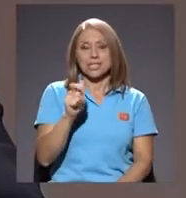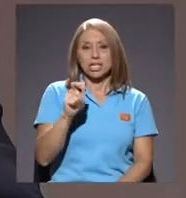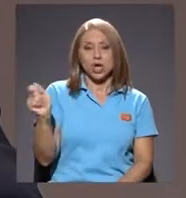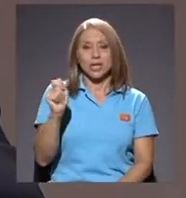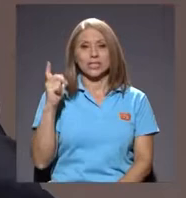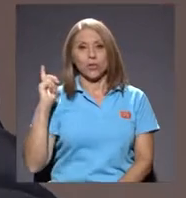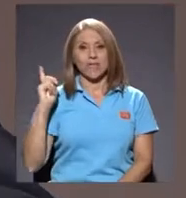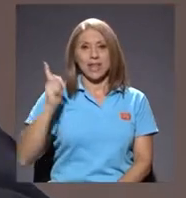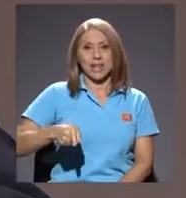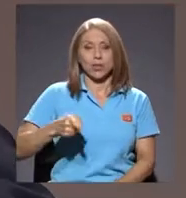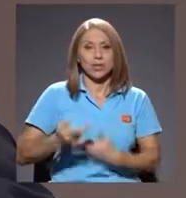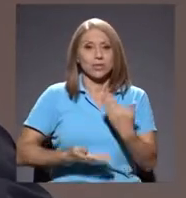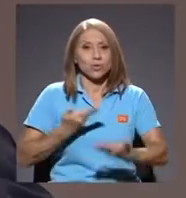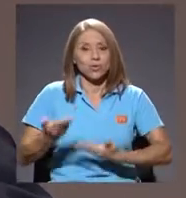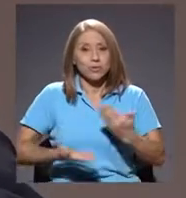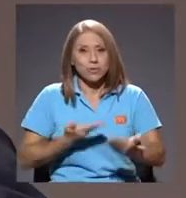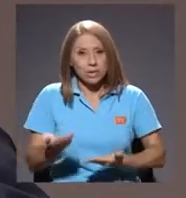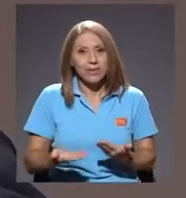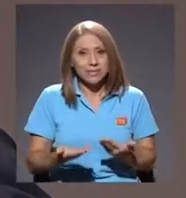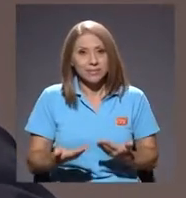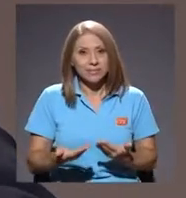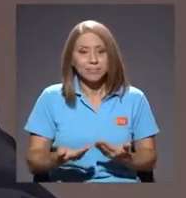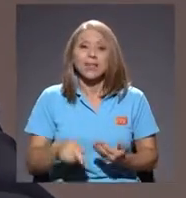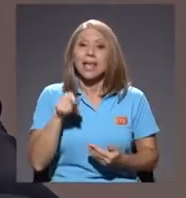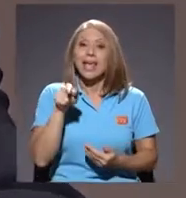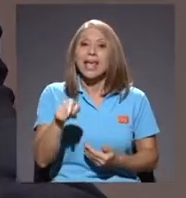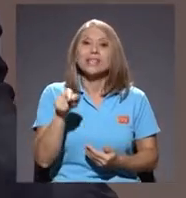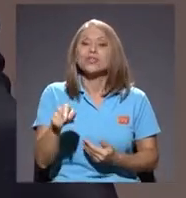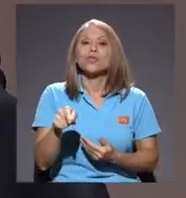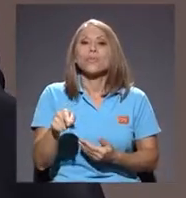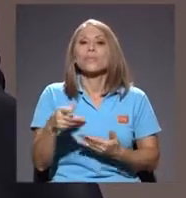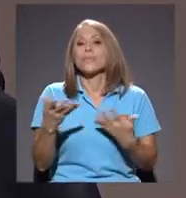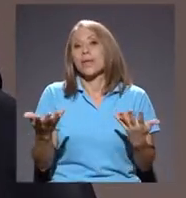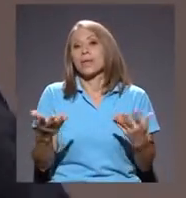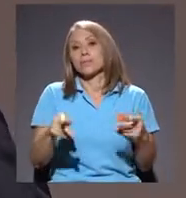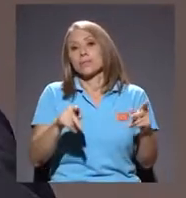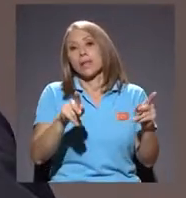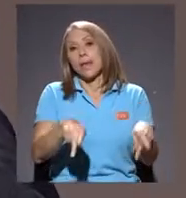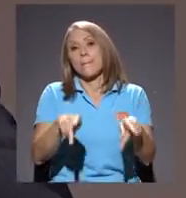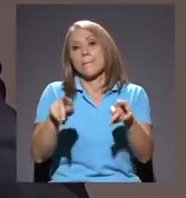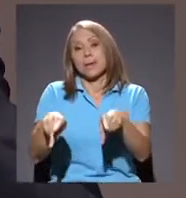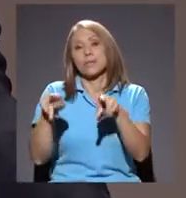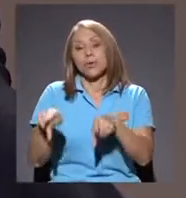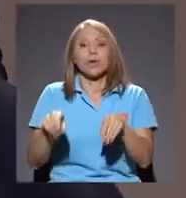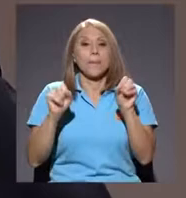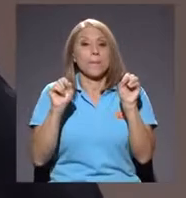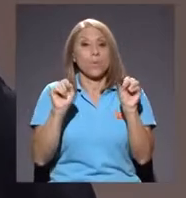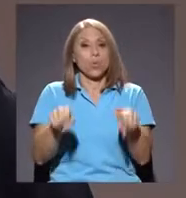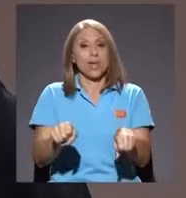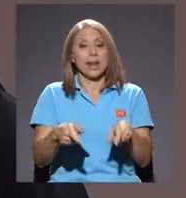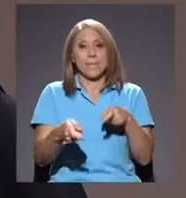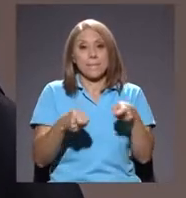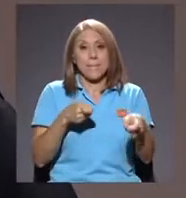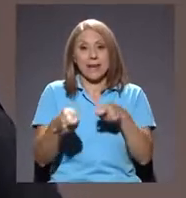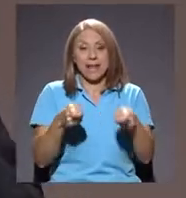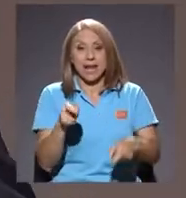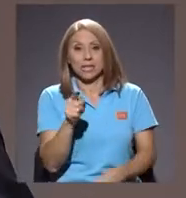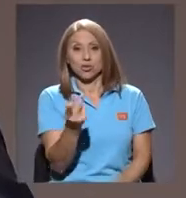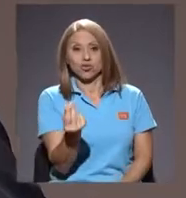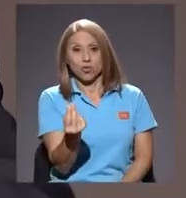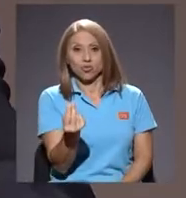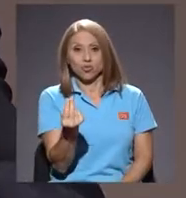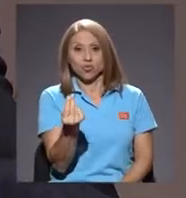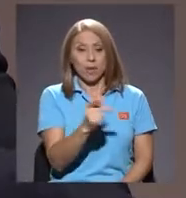contributivos que venían a hacer que la persona tuviera el manejo de esos recursos que la pensión que iba a tener en